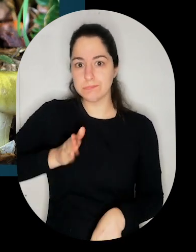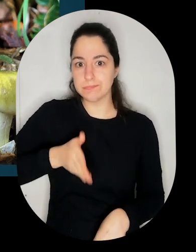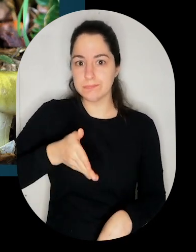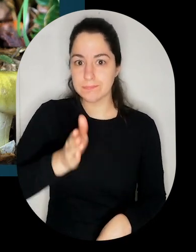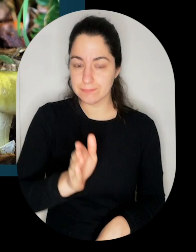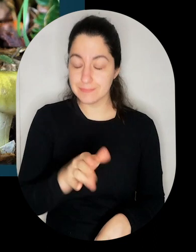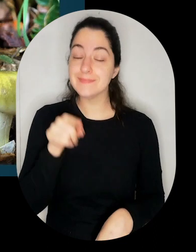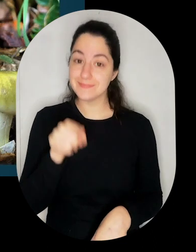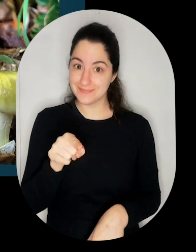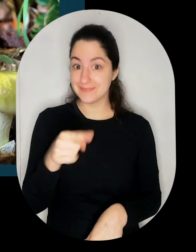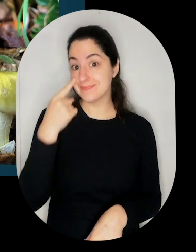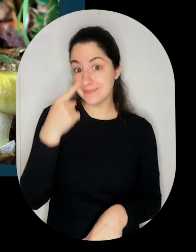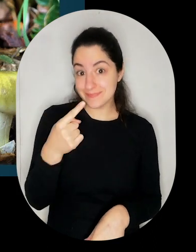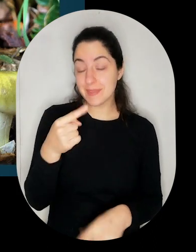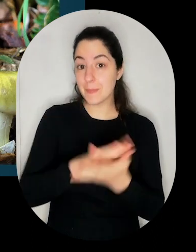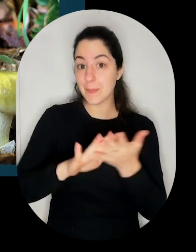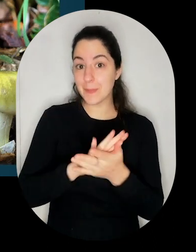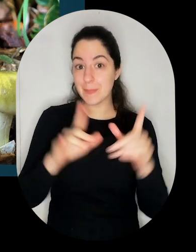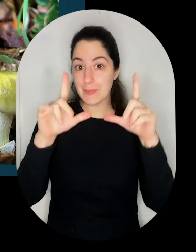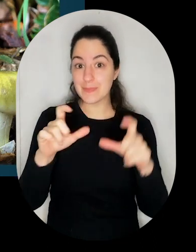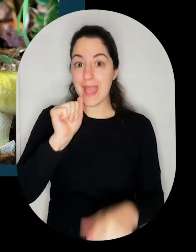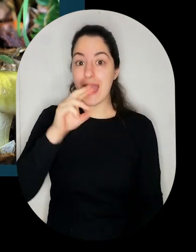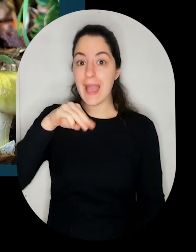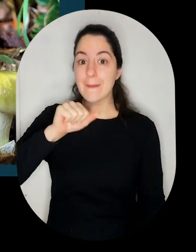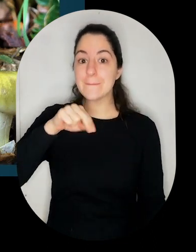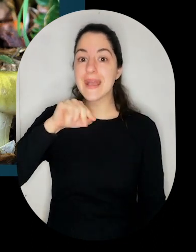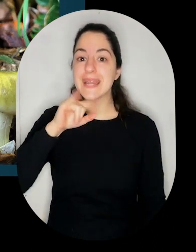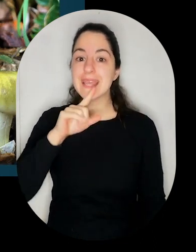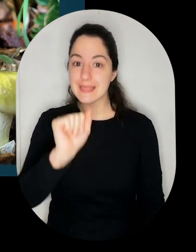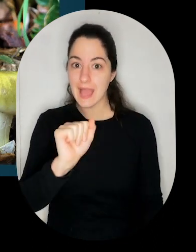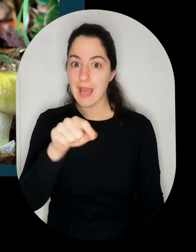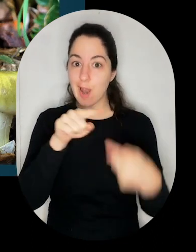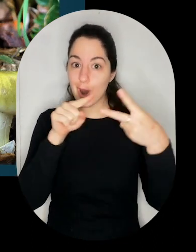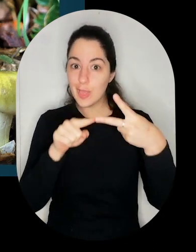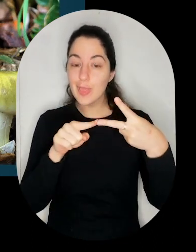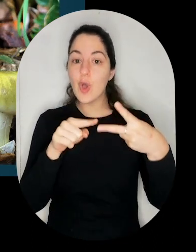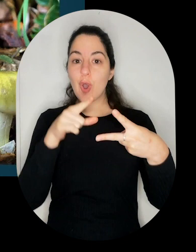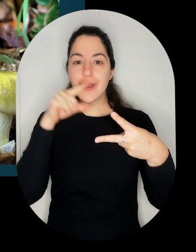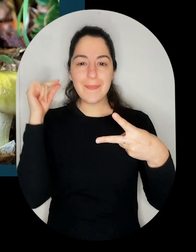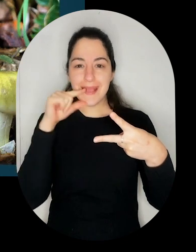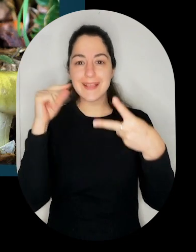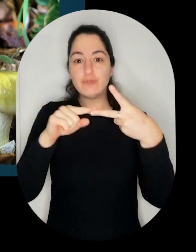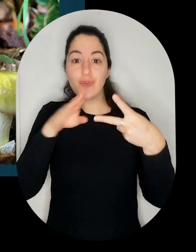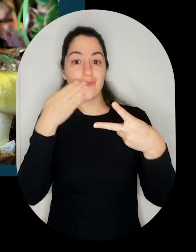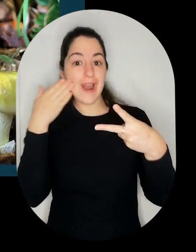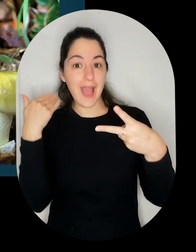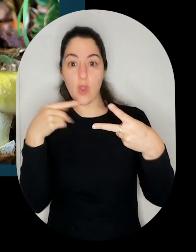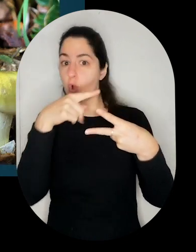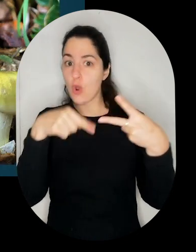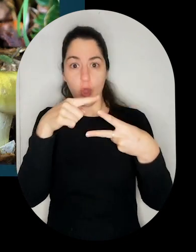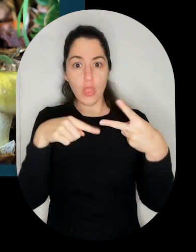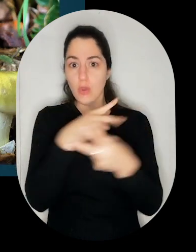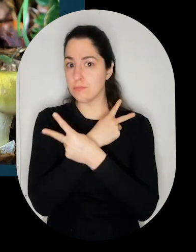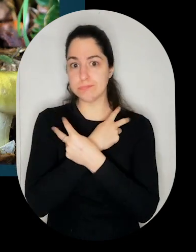significar que me voy a intoxicar de igual manera. Es el caso, efectivamente, de Amanita phalloide y también de Amanita gemata, que tenemos de color blanco, acá en la diapositiva,